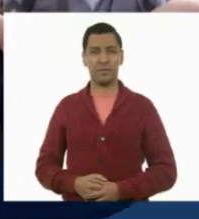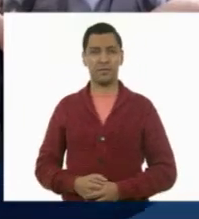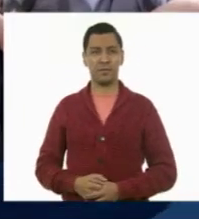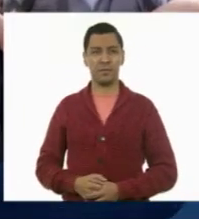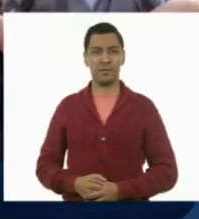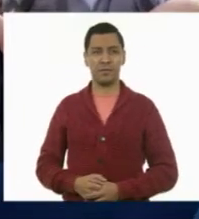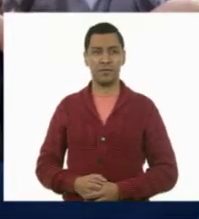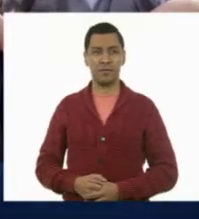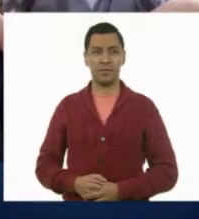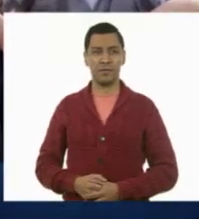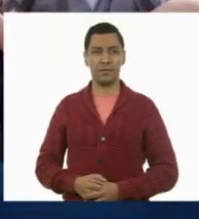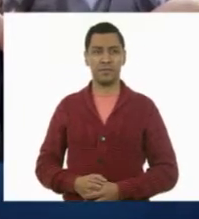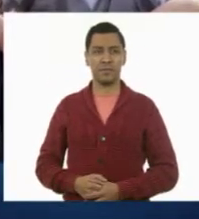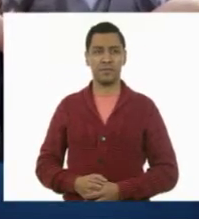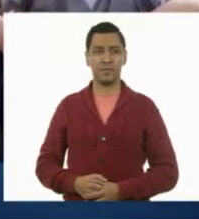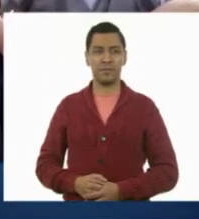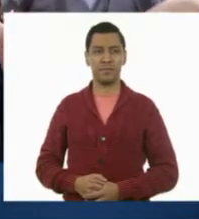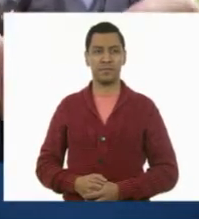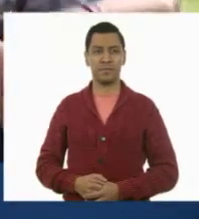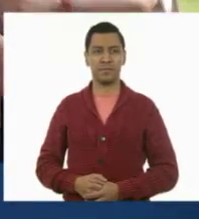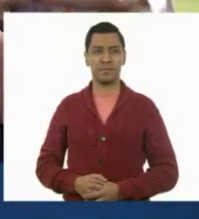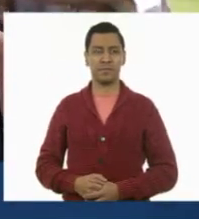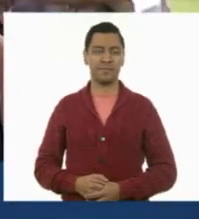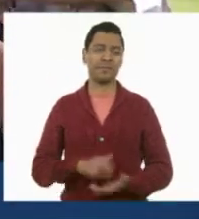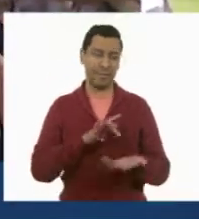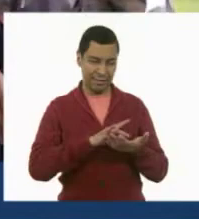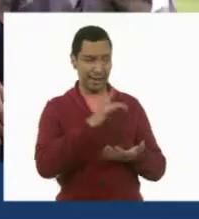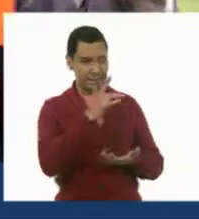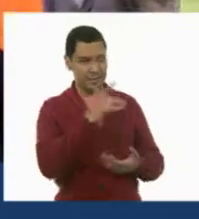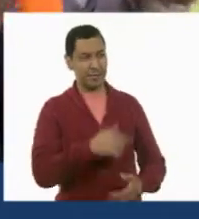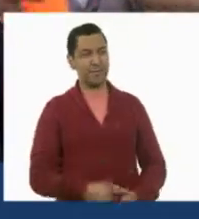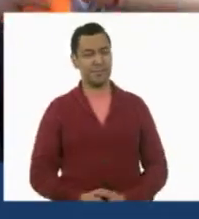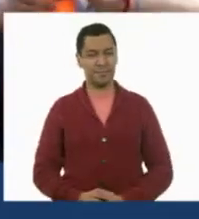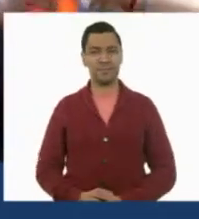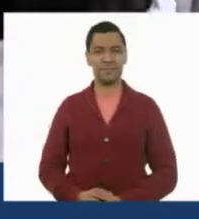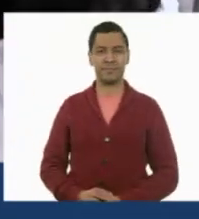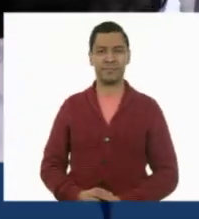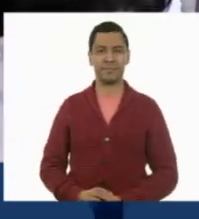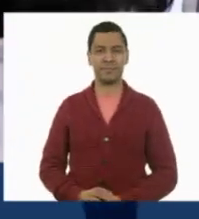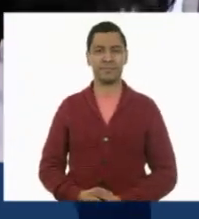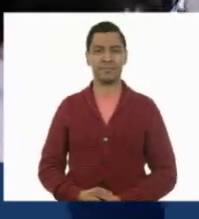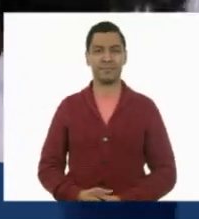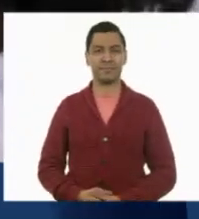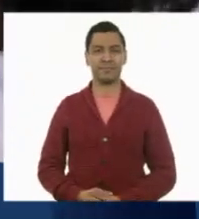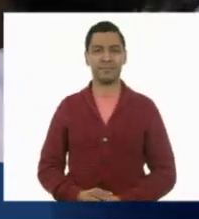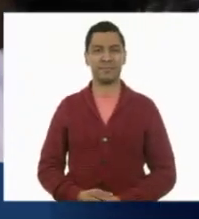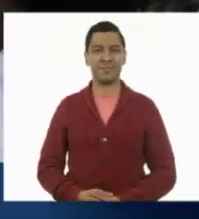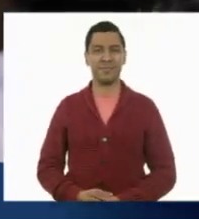Gracias.